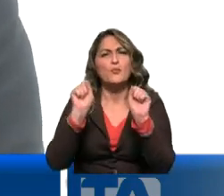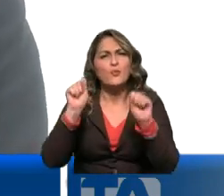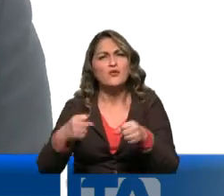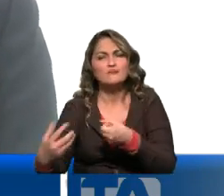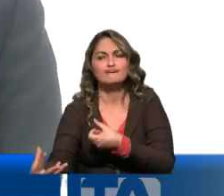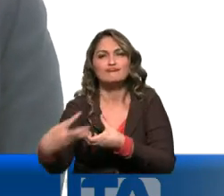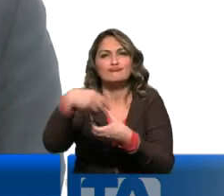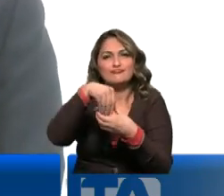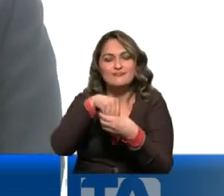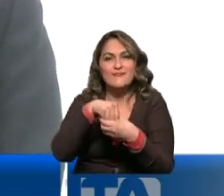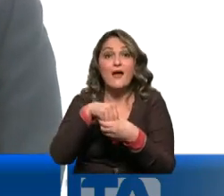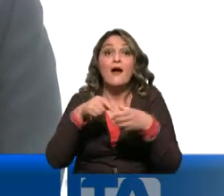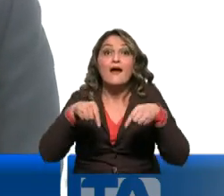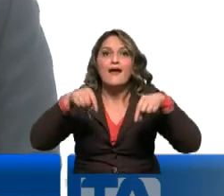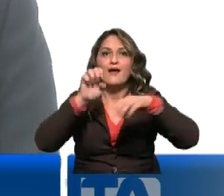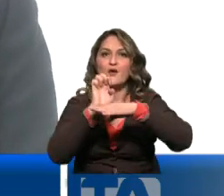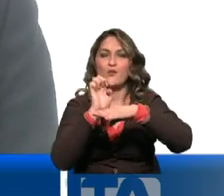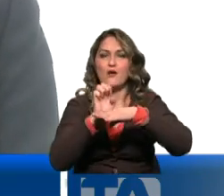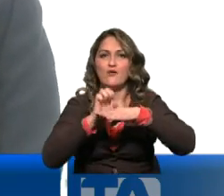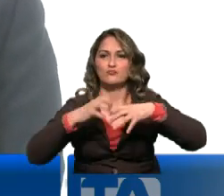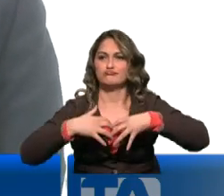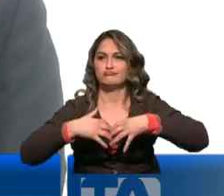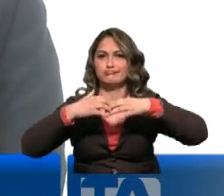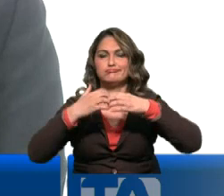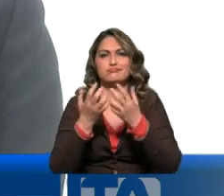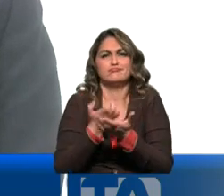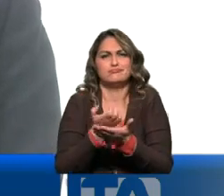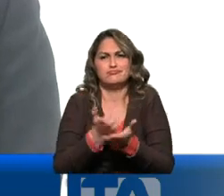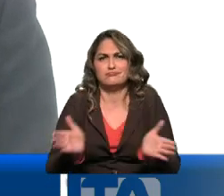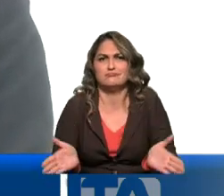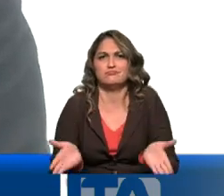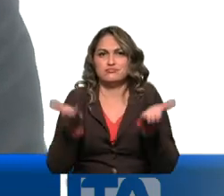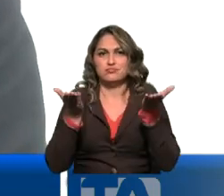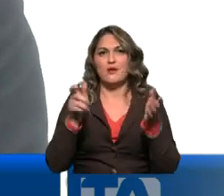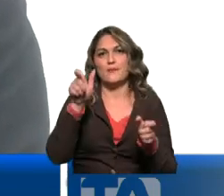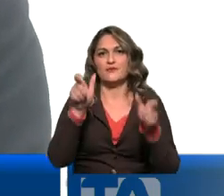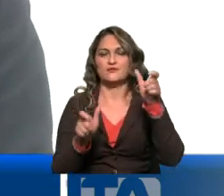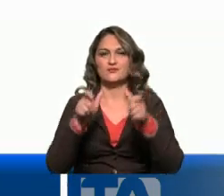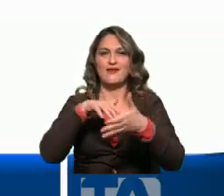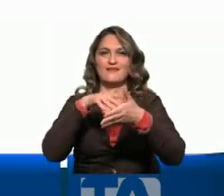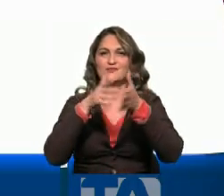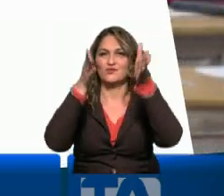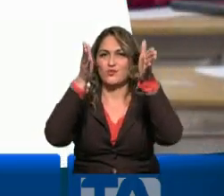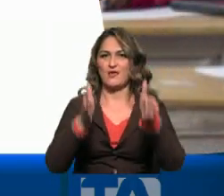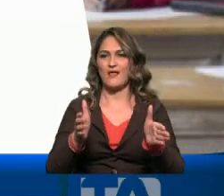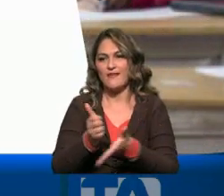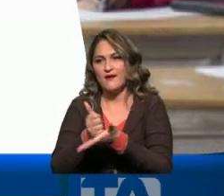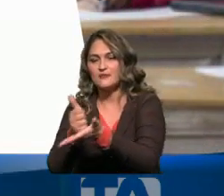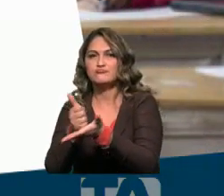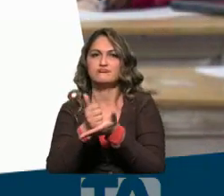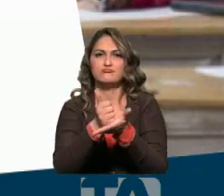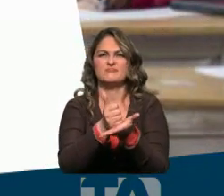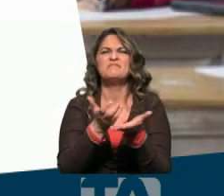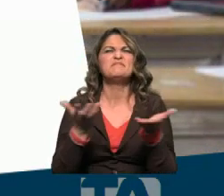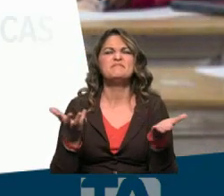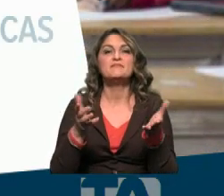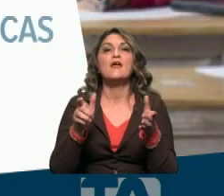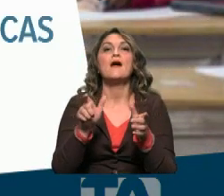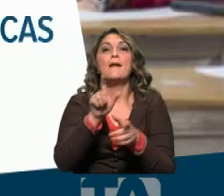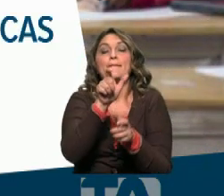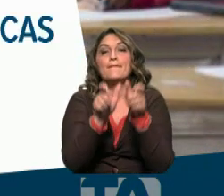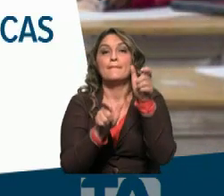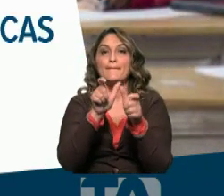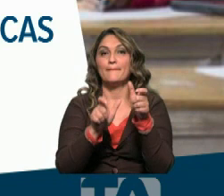competitividad del país y mejorar las opciones de calidad de vida de nuestros estudiantes el plan pretende beneficiar a cerca de